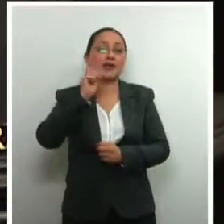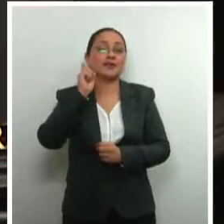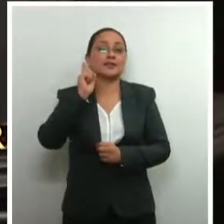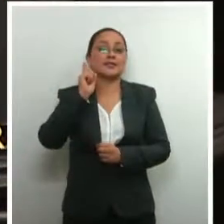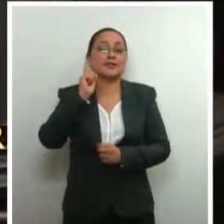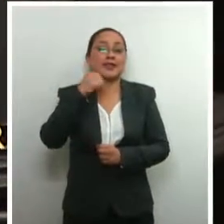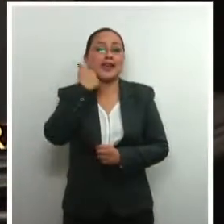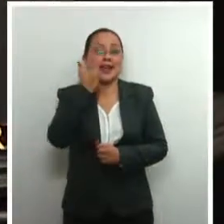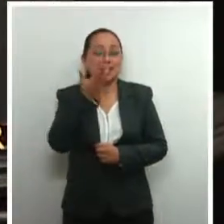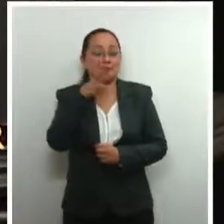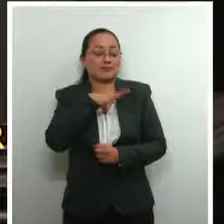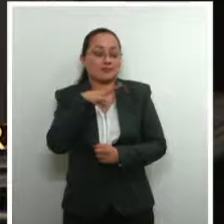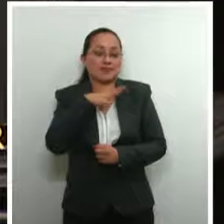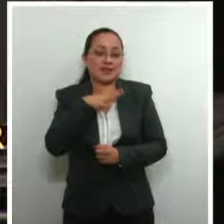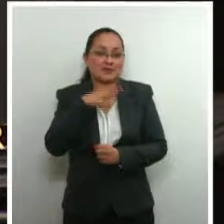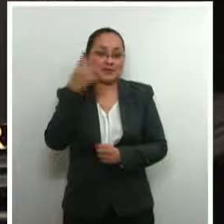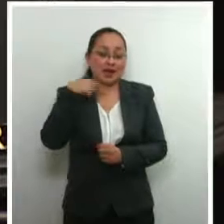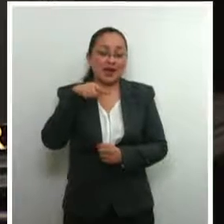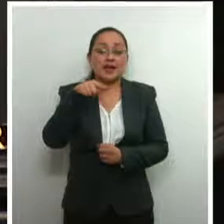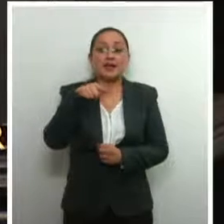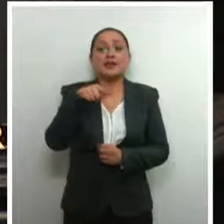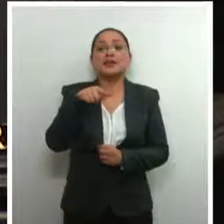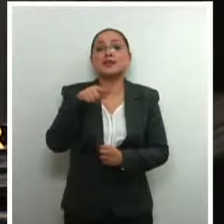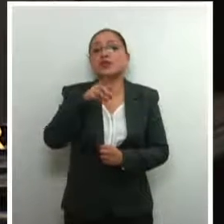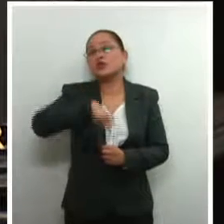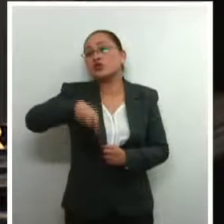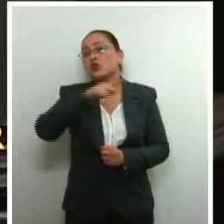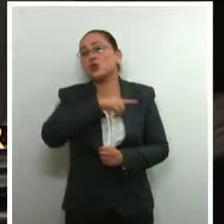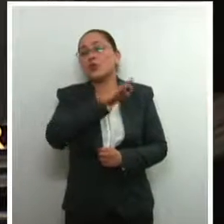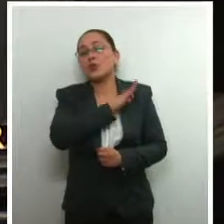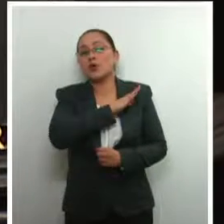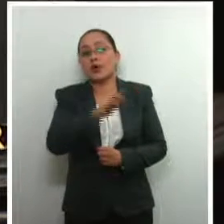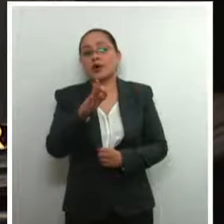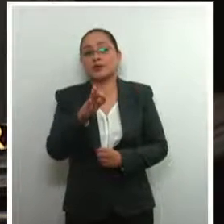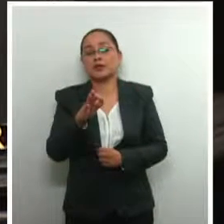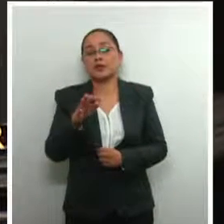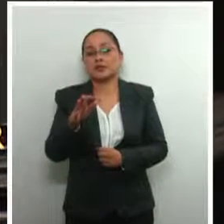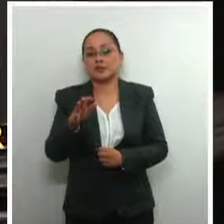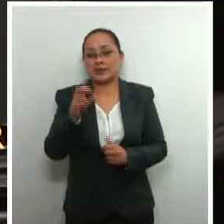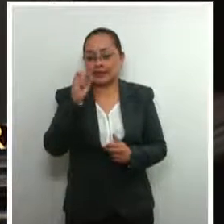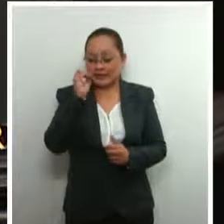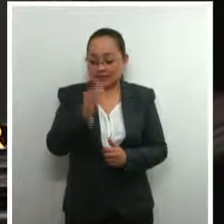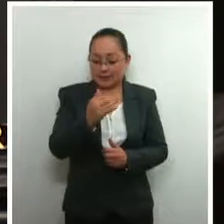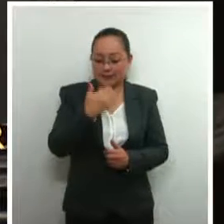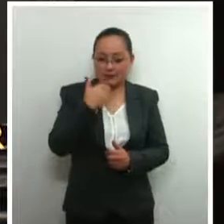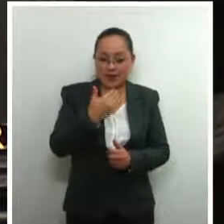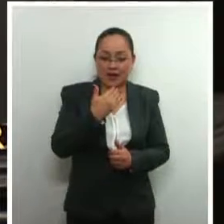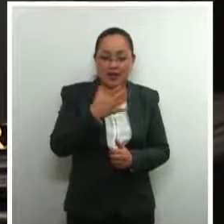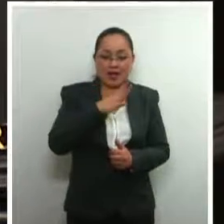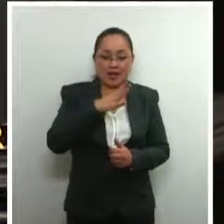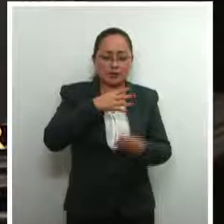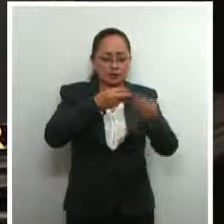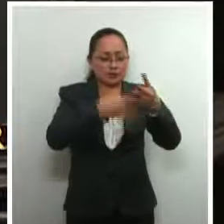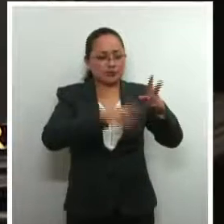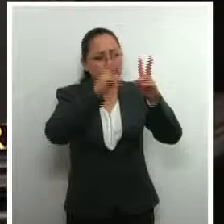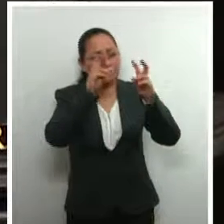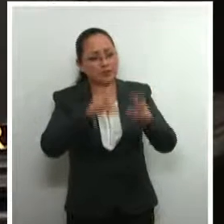que exista para que podamos, aparte de atender tantas cosas que